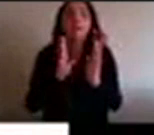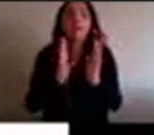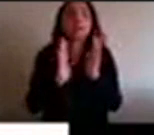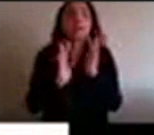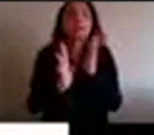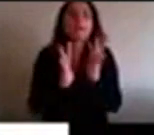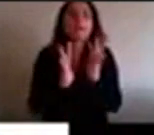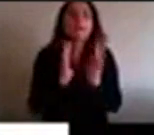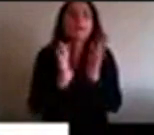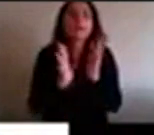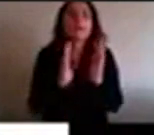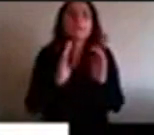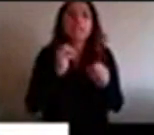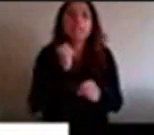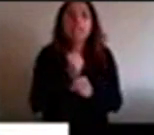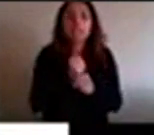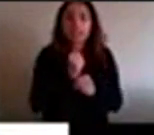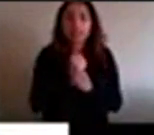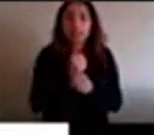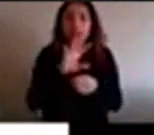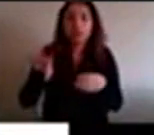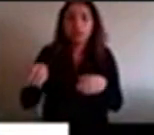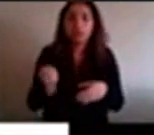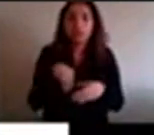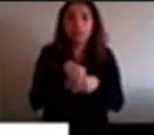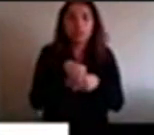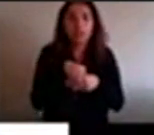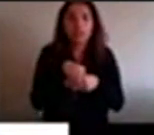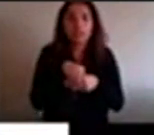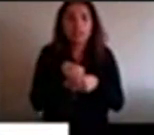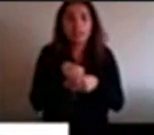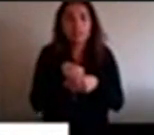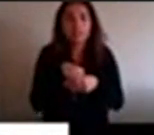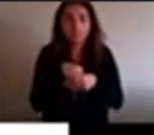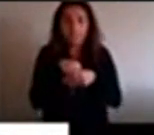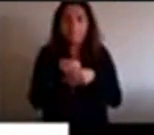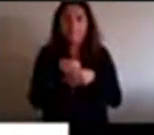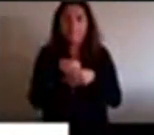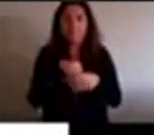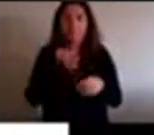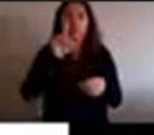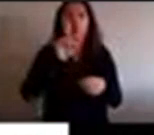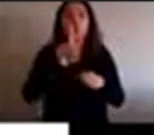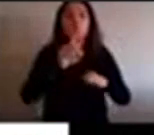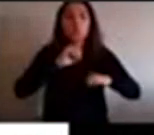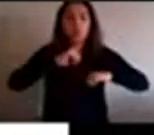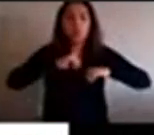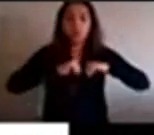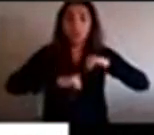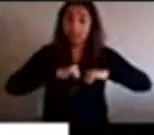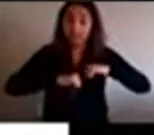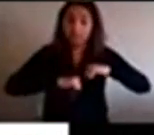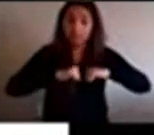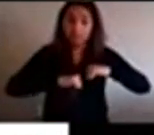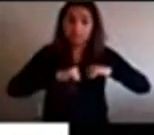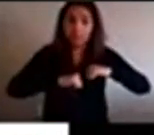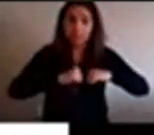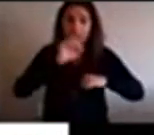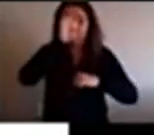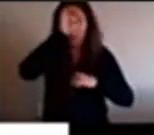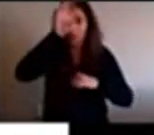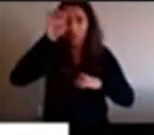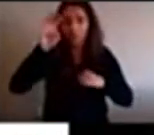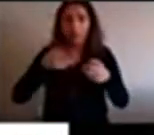inmediatamente anterior en el Ministerio, en una de las empresas insignias de Colombia, que es Empresas Públicas de Medellín, en el cual hicieron